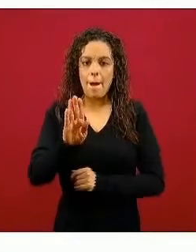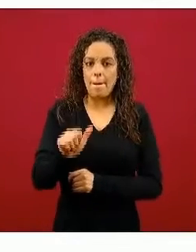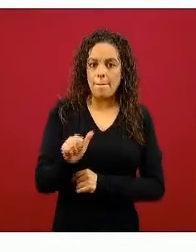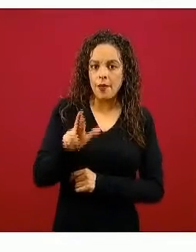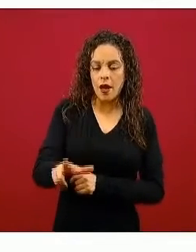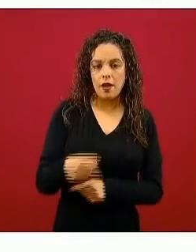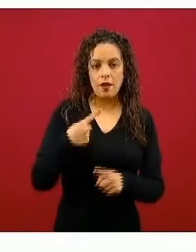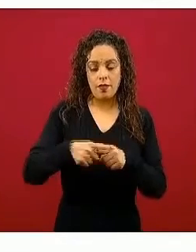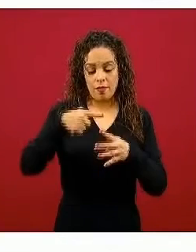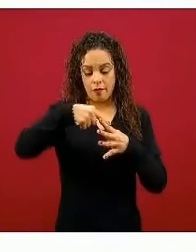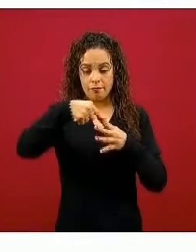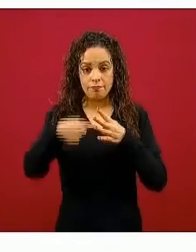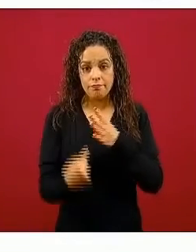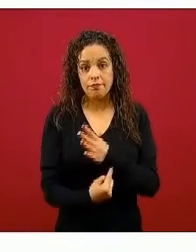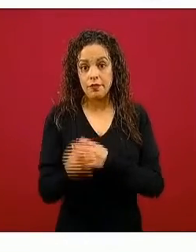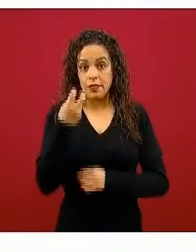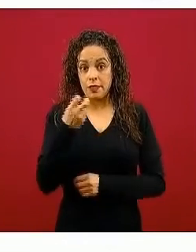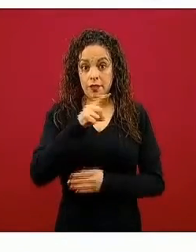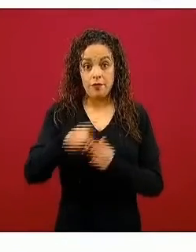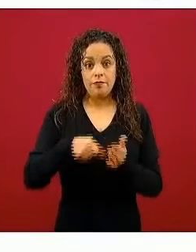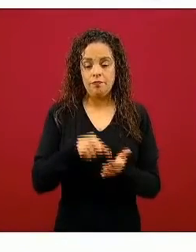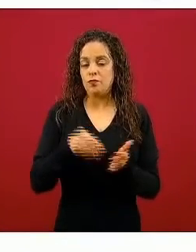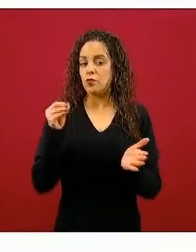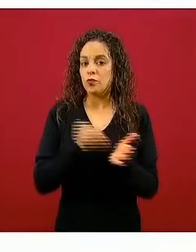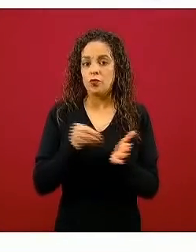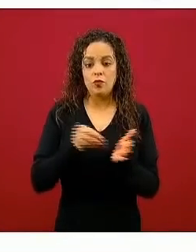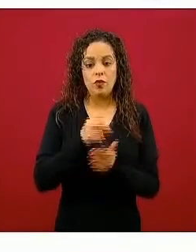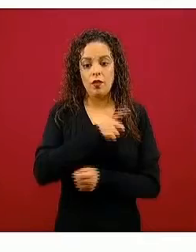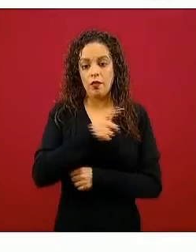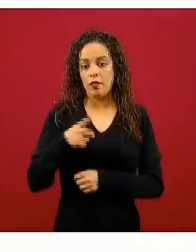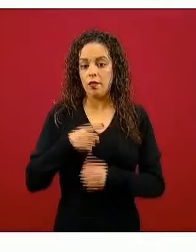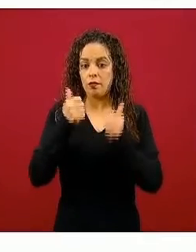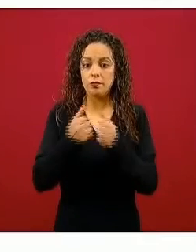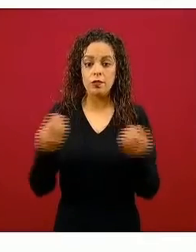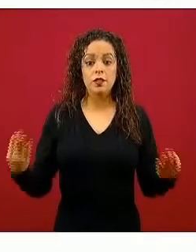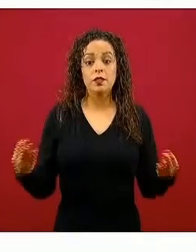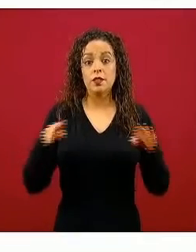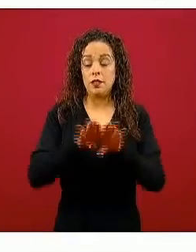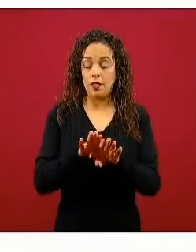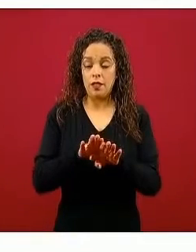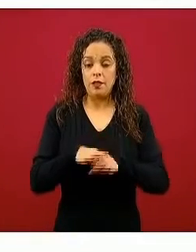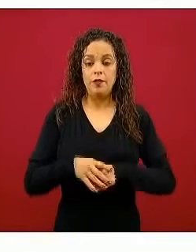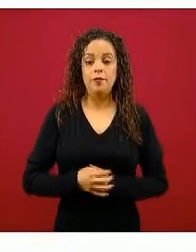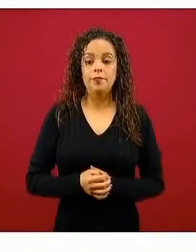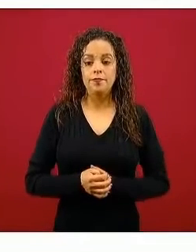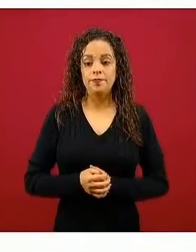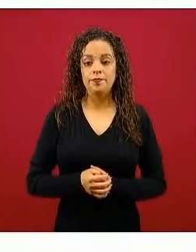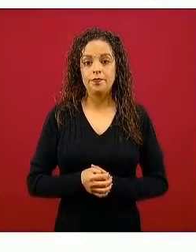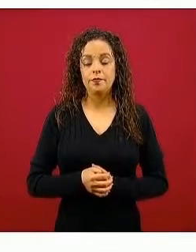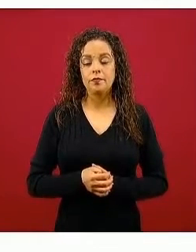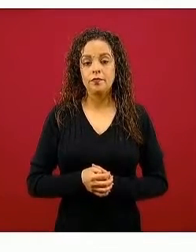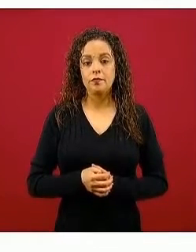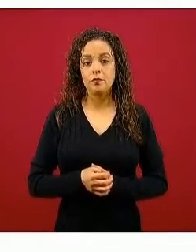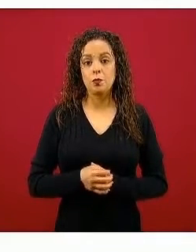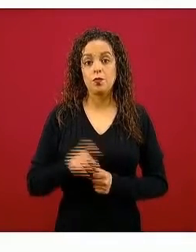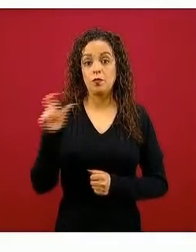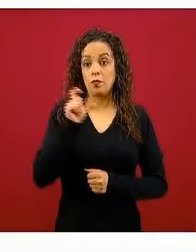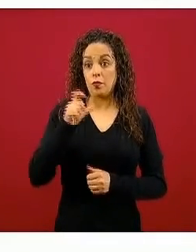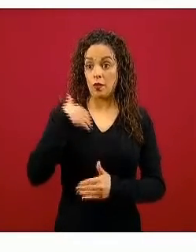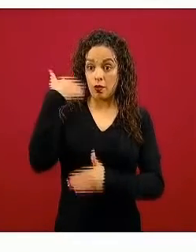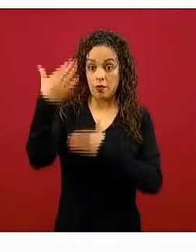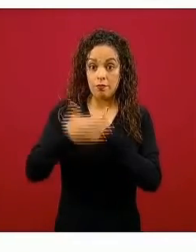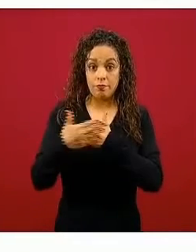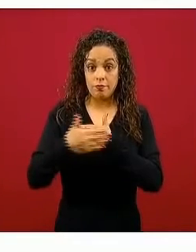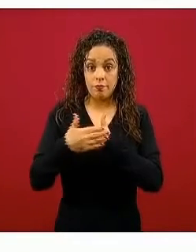etcétera. Todos estos lugares quedan todavía cerrados y podrán en un momento determinado tener cierto aforo cuando se